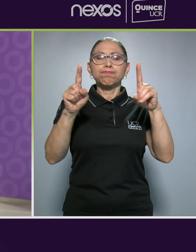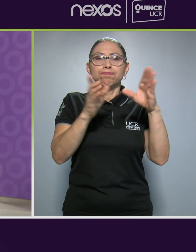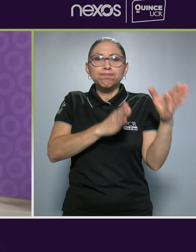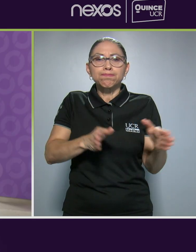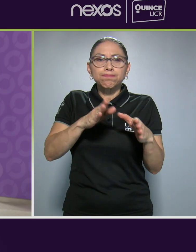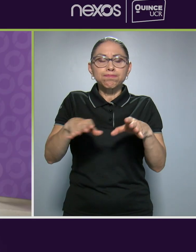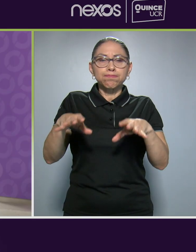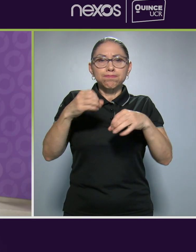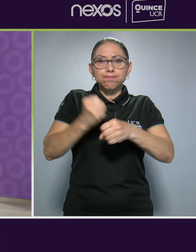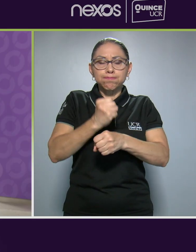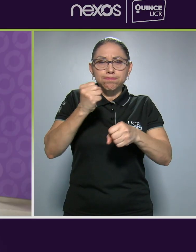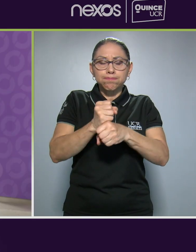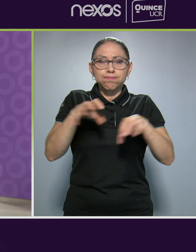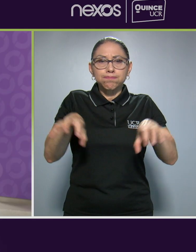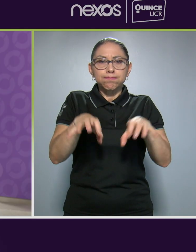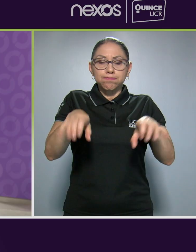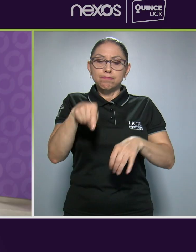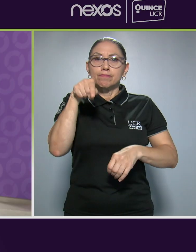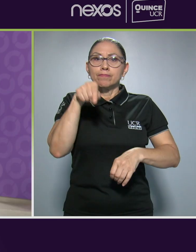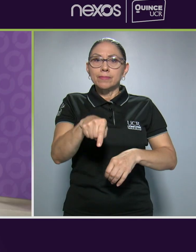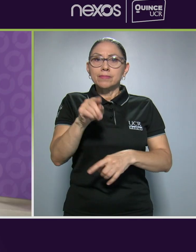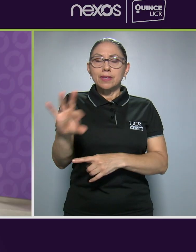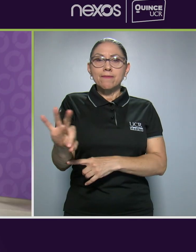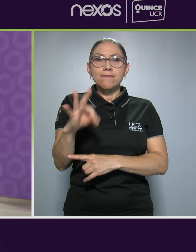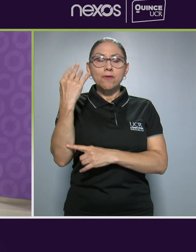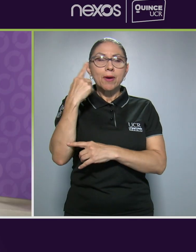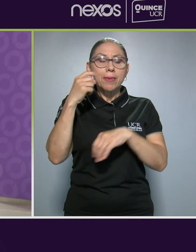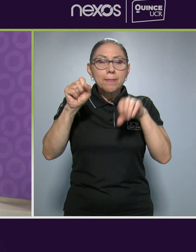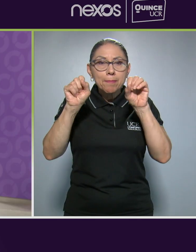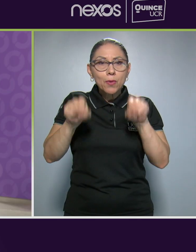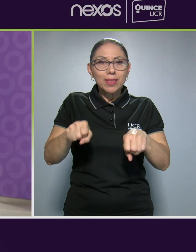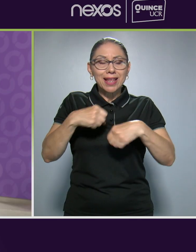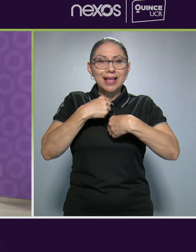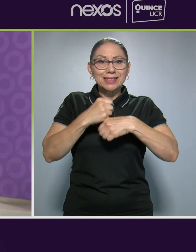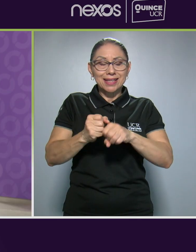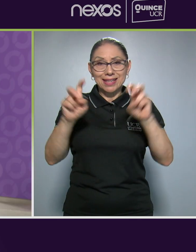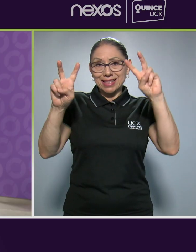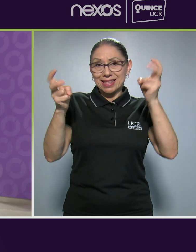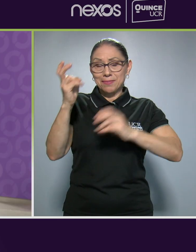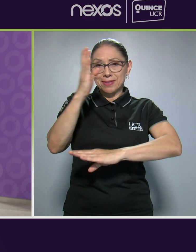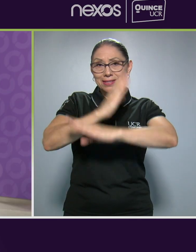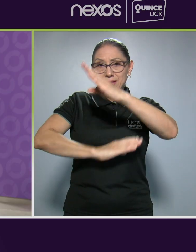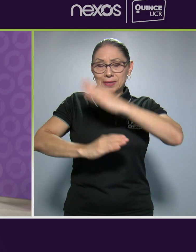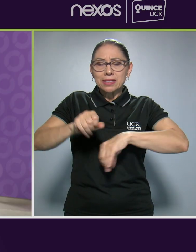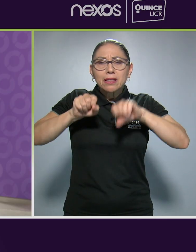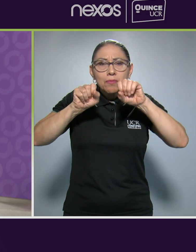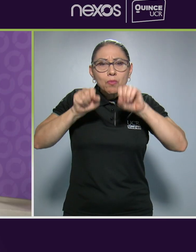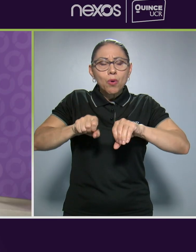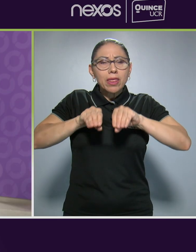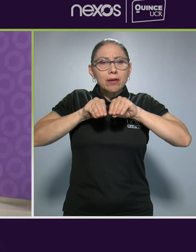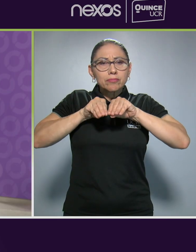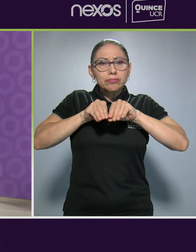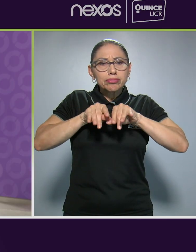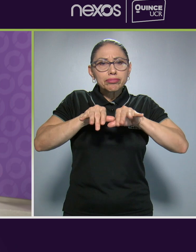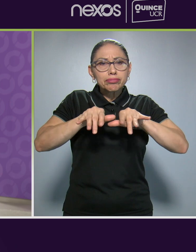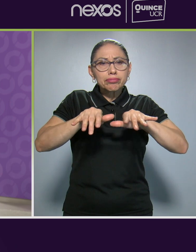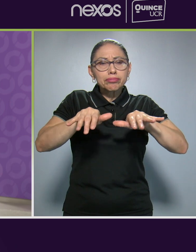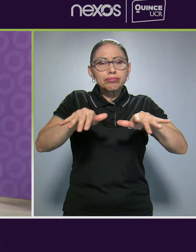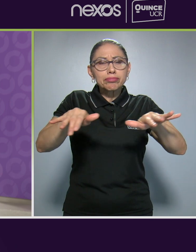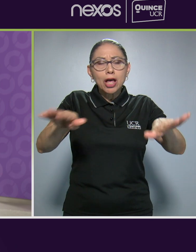herramienta o el instrumento que permite transversalizar el eje de la discapacidad en todos los